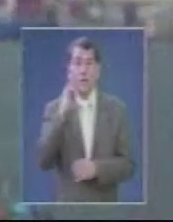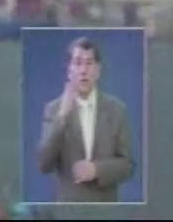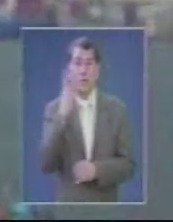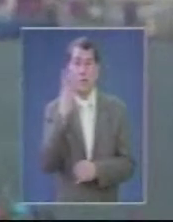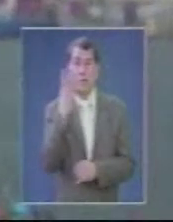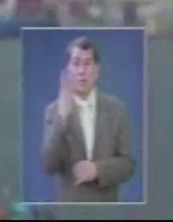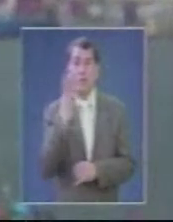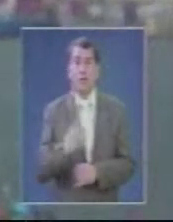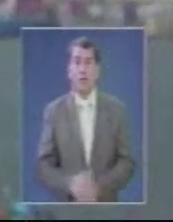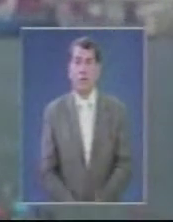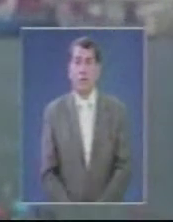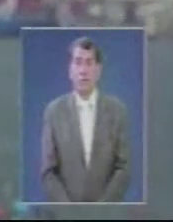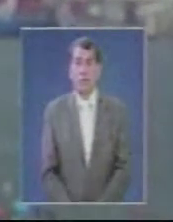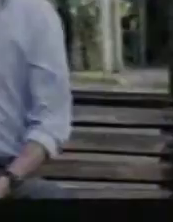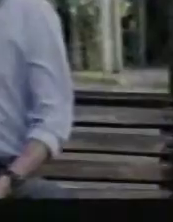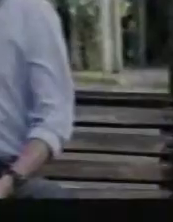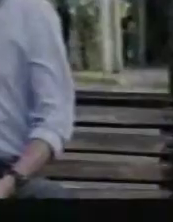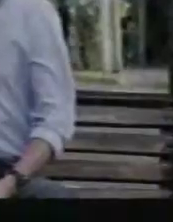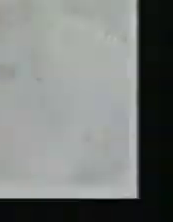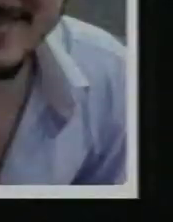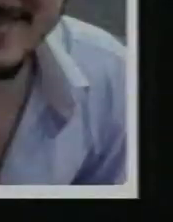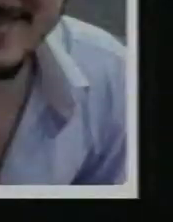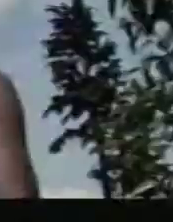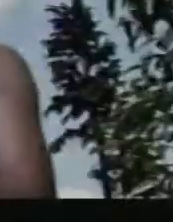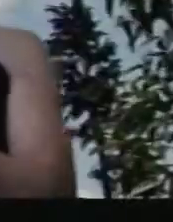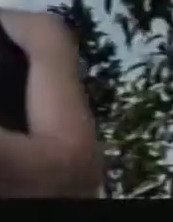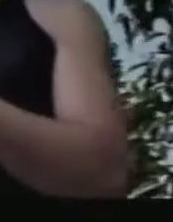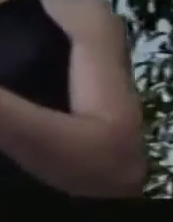Único independiente. Vota 24.